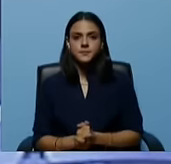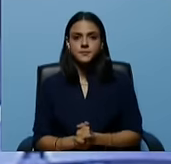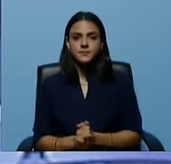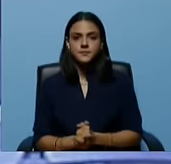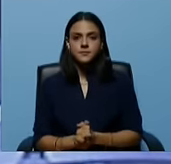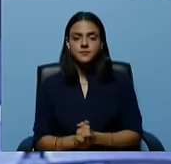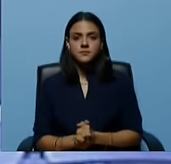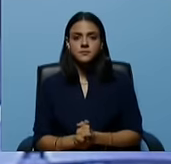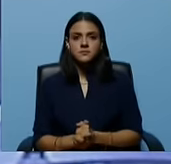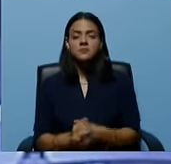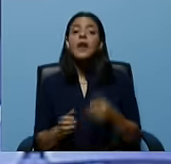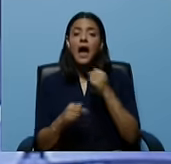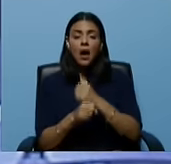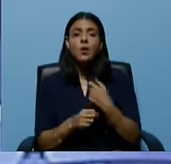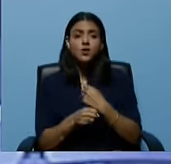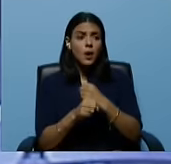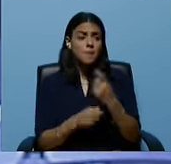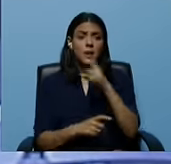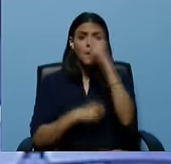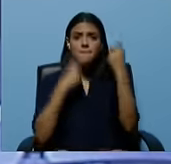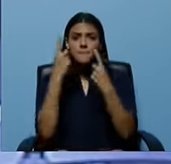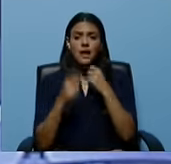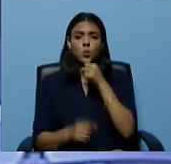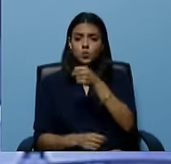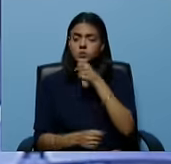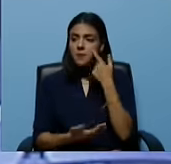Con mucho gusto contestaremos las preguntas a que hubiera lugar.